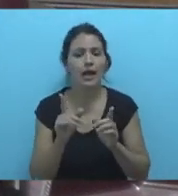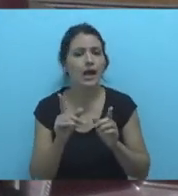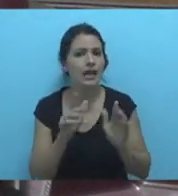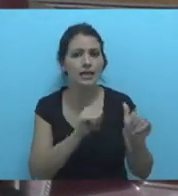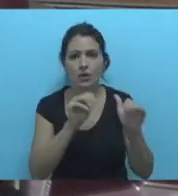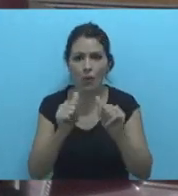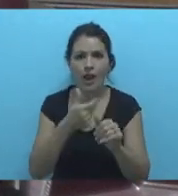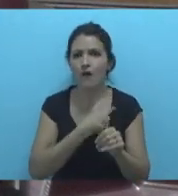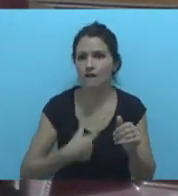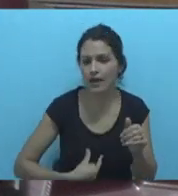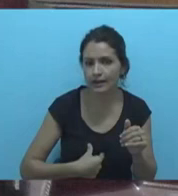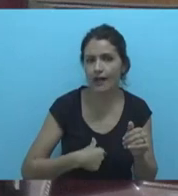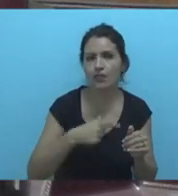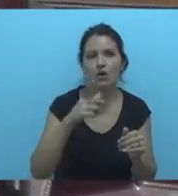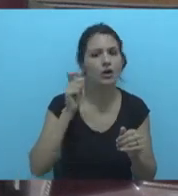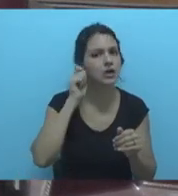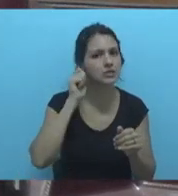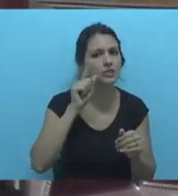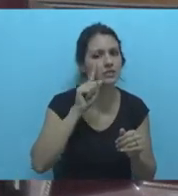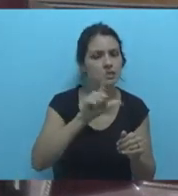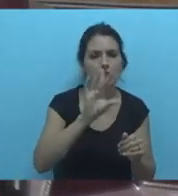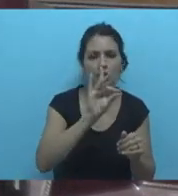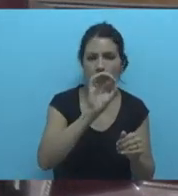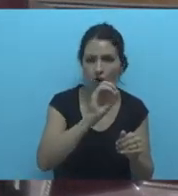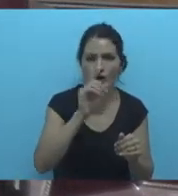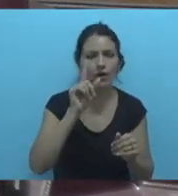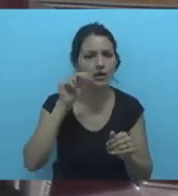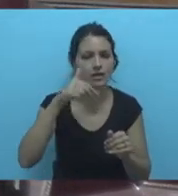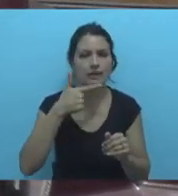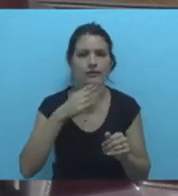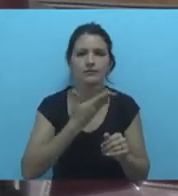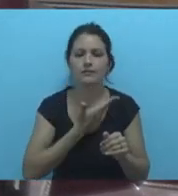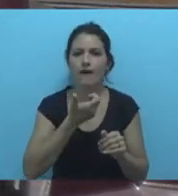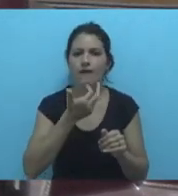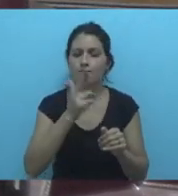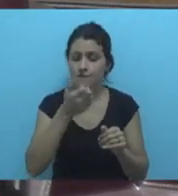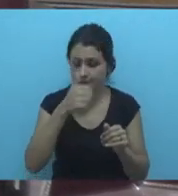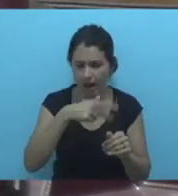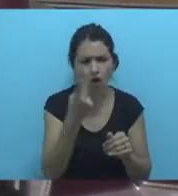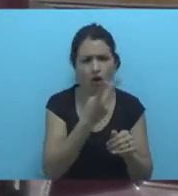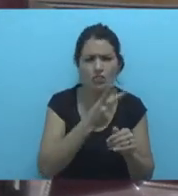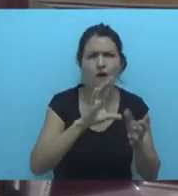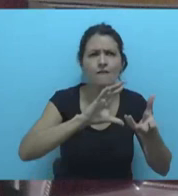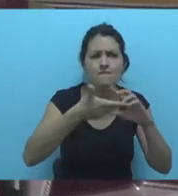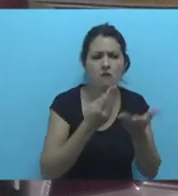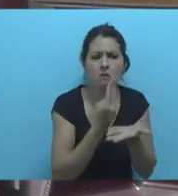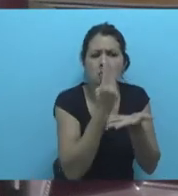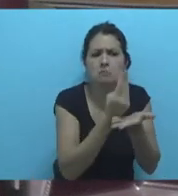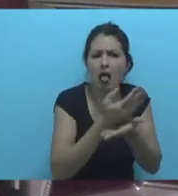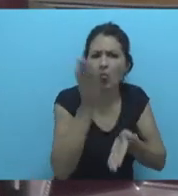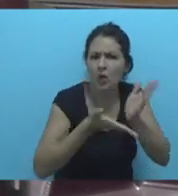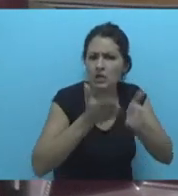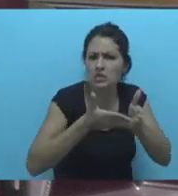Infranz, son el resultado de una forma autoritaria, soberbia y mediocre de ejercer el poder. Son el fruto de una